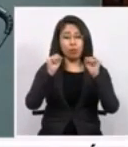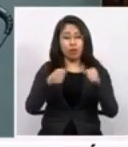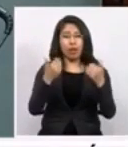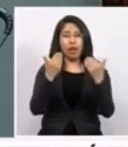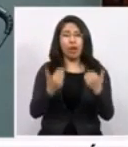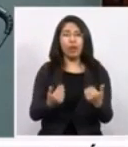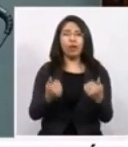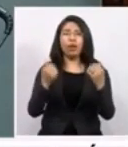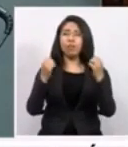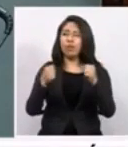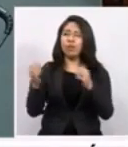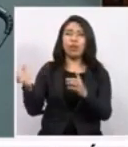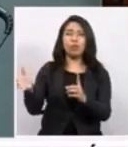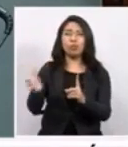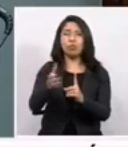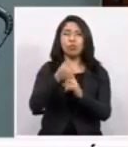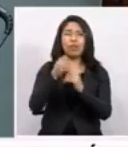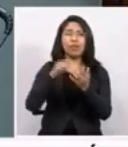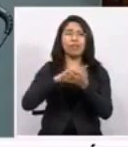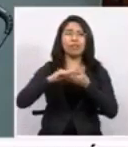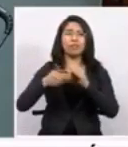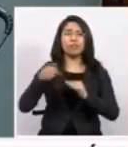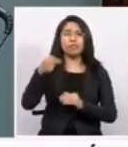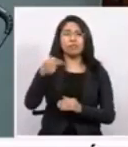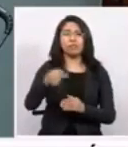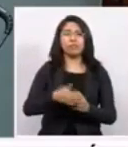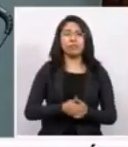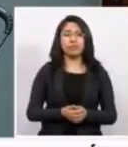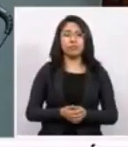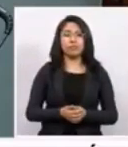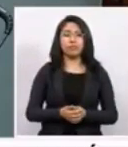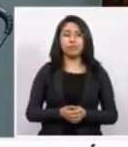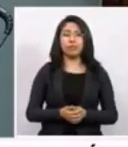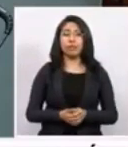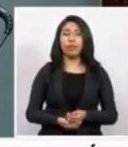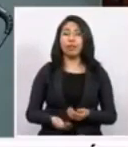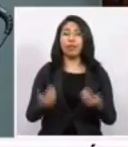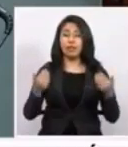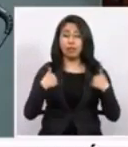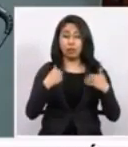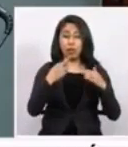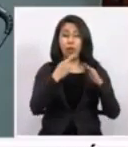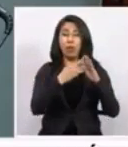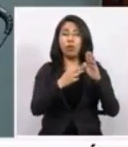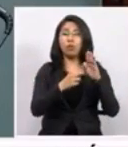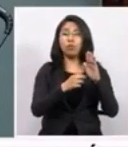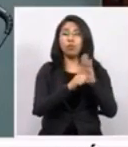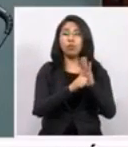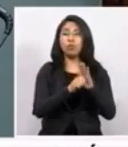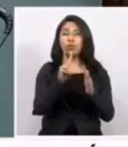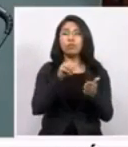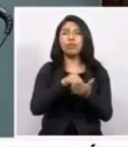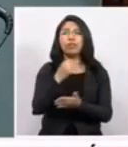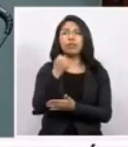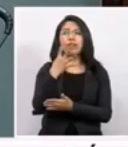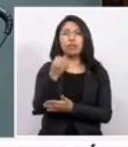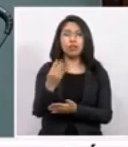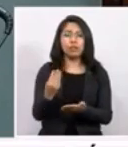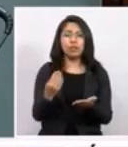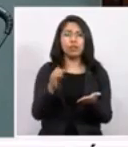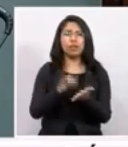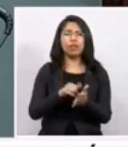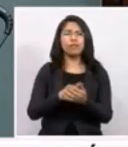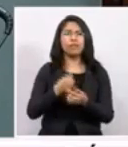e histórica causa. Volvemos a hacer nuestra resolución de la CELAC de 2014